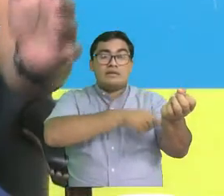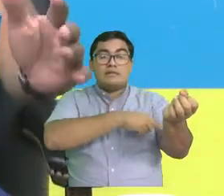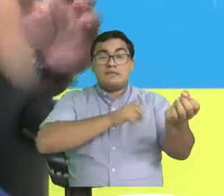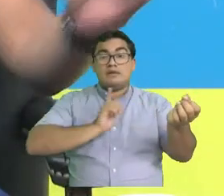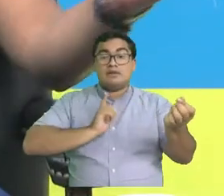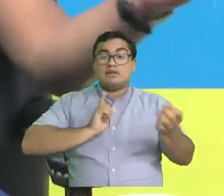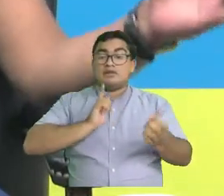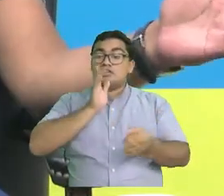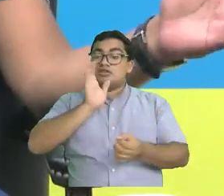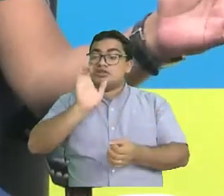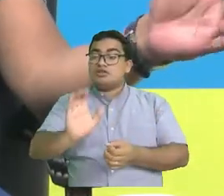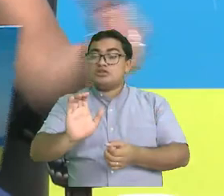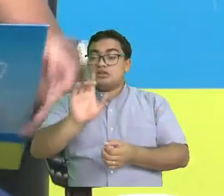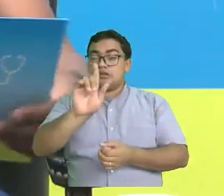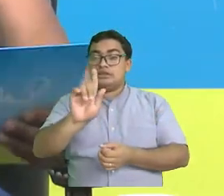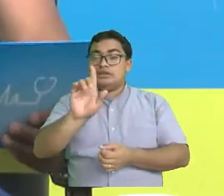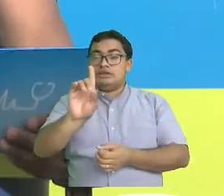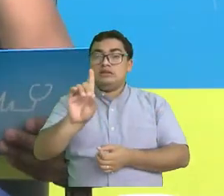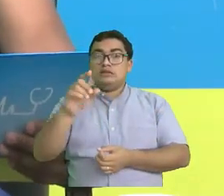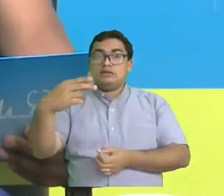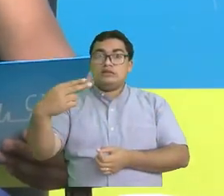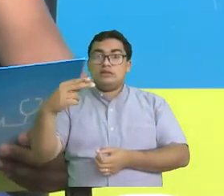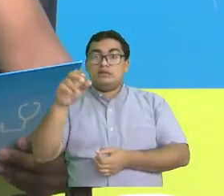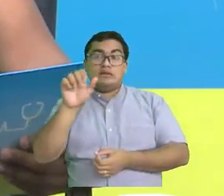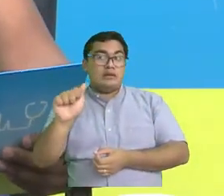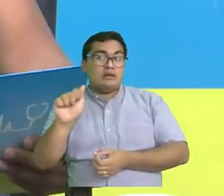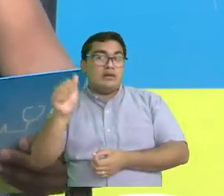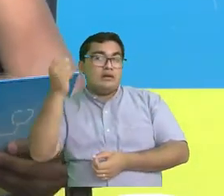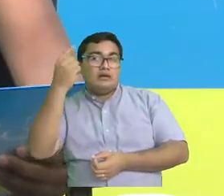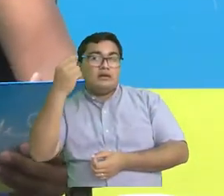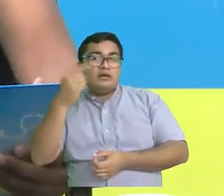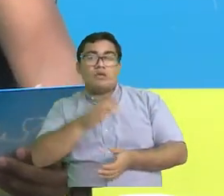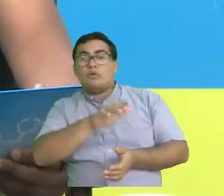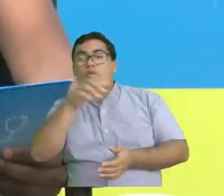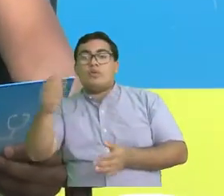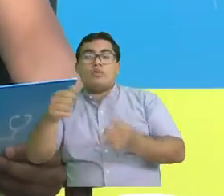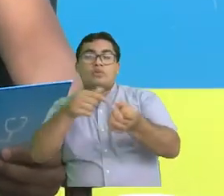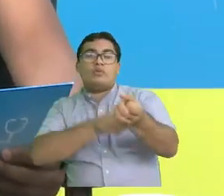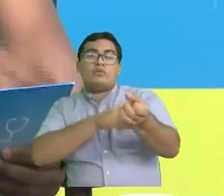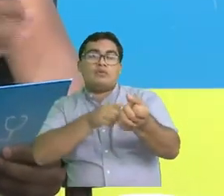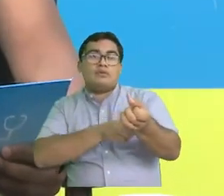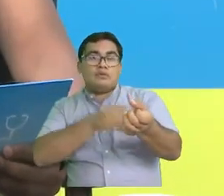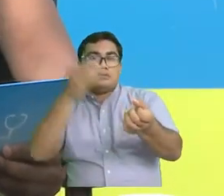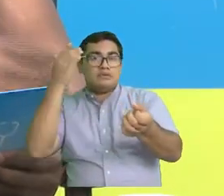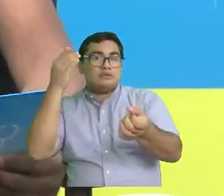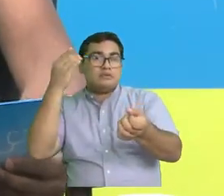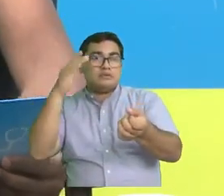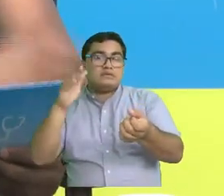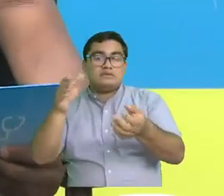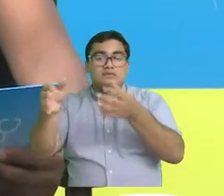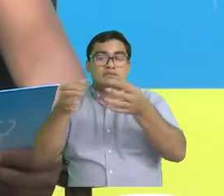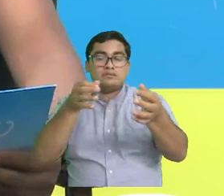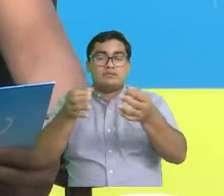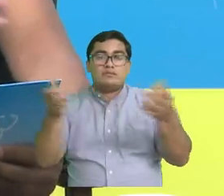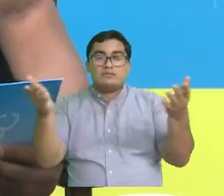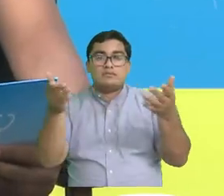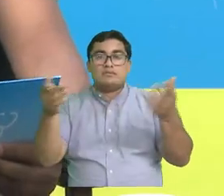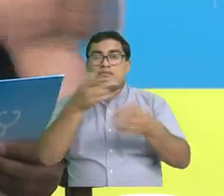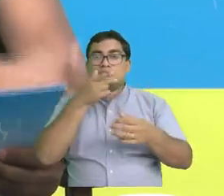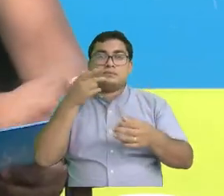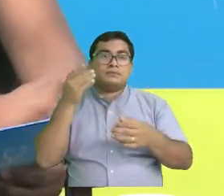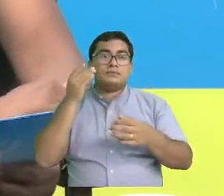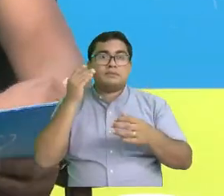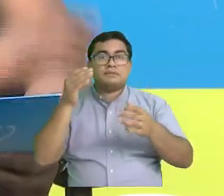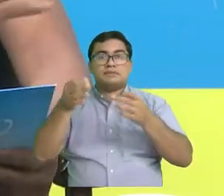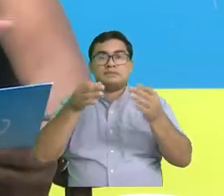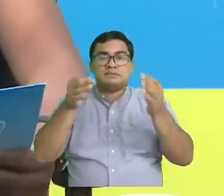hermano chiquito, obviamente no van a comprender que su hermanito tiene síndrome de hiperactividad. ¿Cómo se explica? ¿Cómo puede explicar el padre de